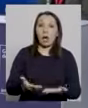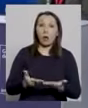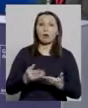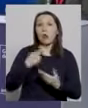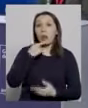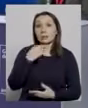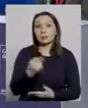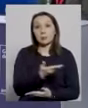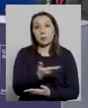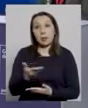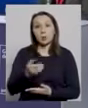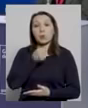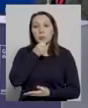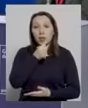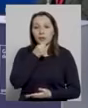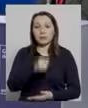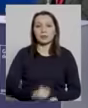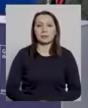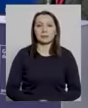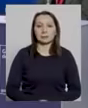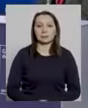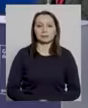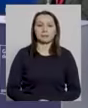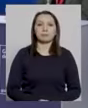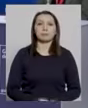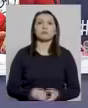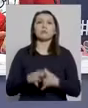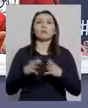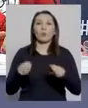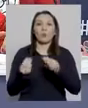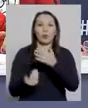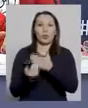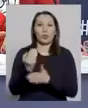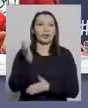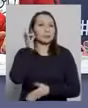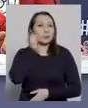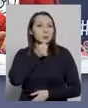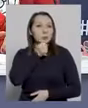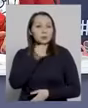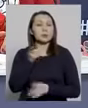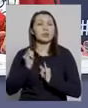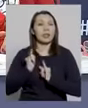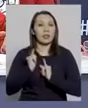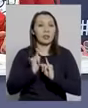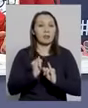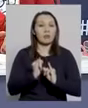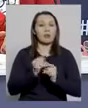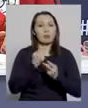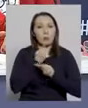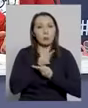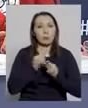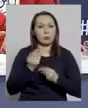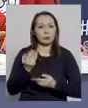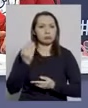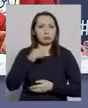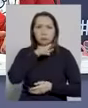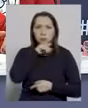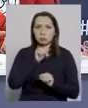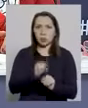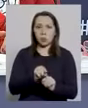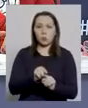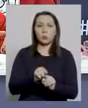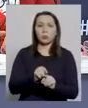las preguntas de los periodistas. Muy buenos días, ministro. Sobre una información que se dio a conocer hace pocos